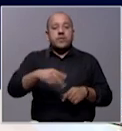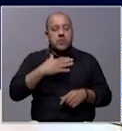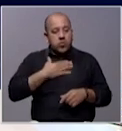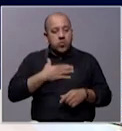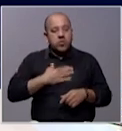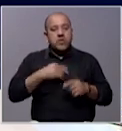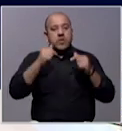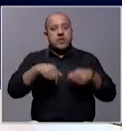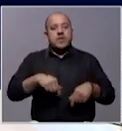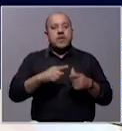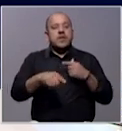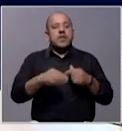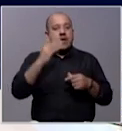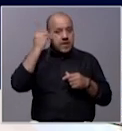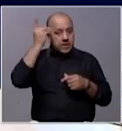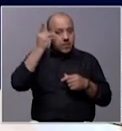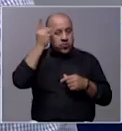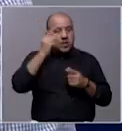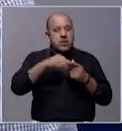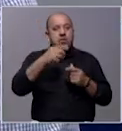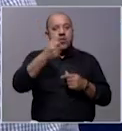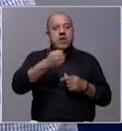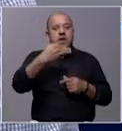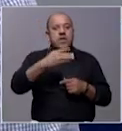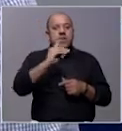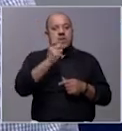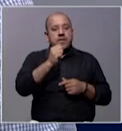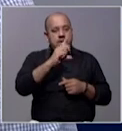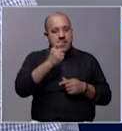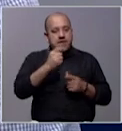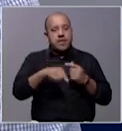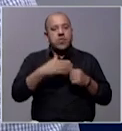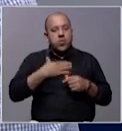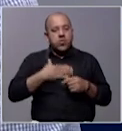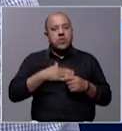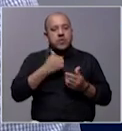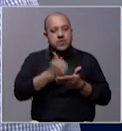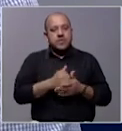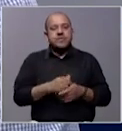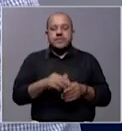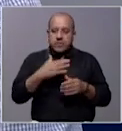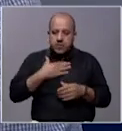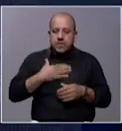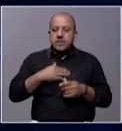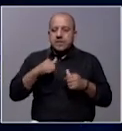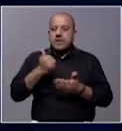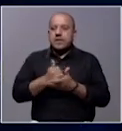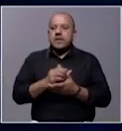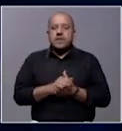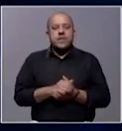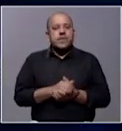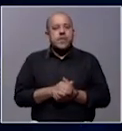informe de capital al diputado nacionalista pablo abdala un gusto que estés con nosotros realmente